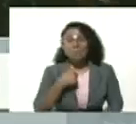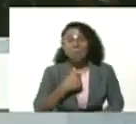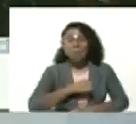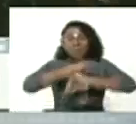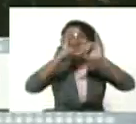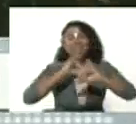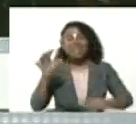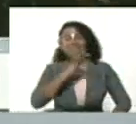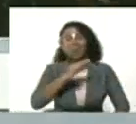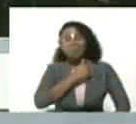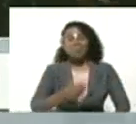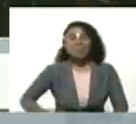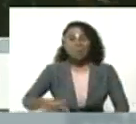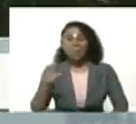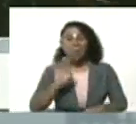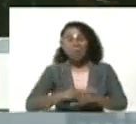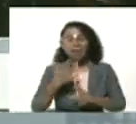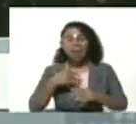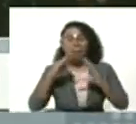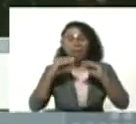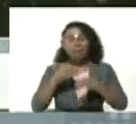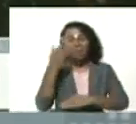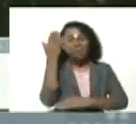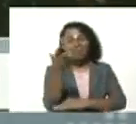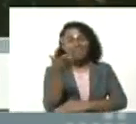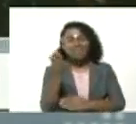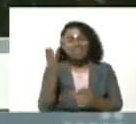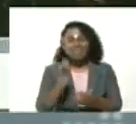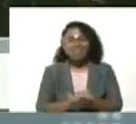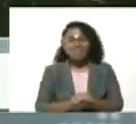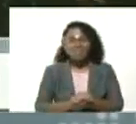señor presidente, porque estoy hablando con usted.